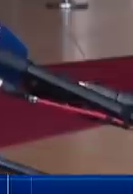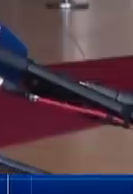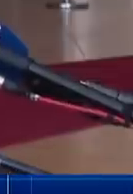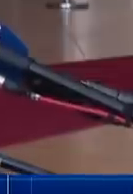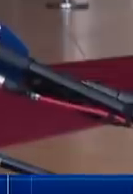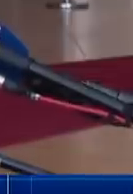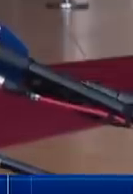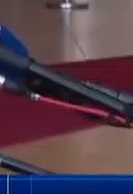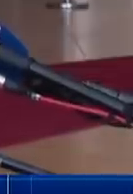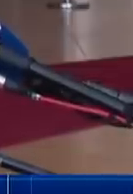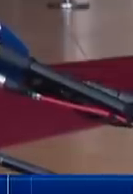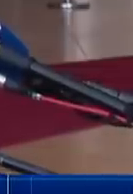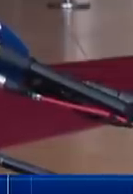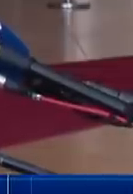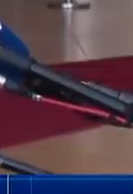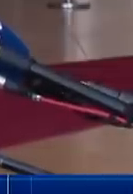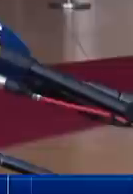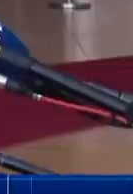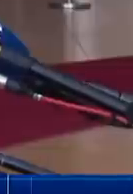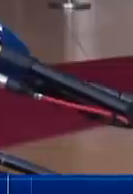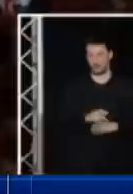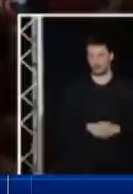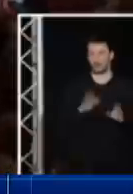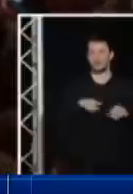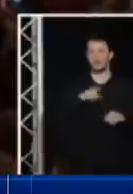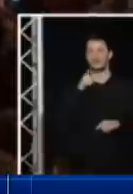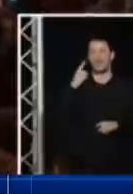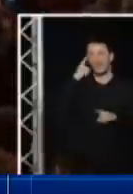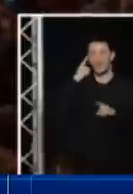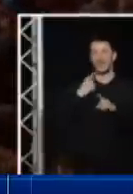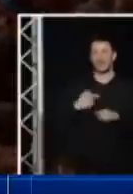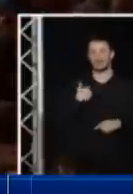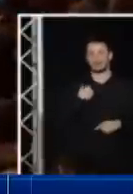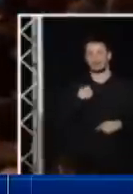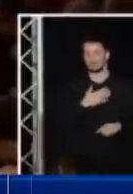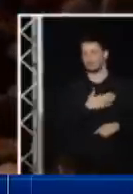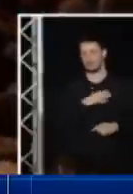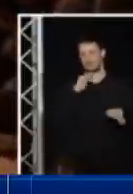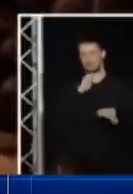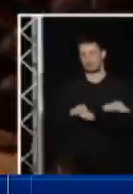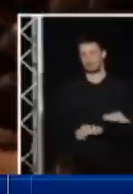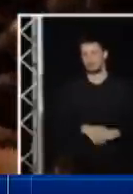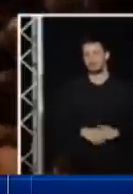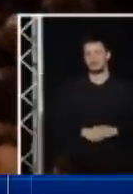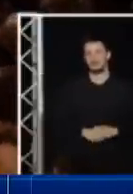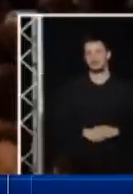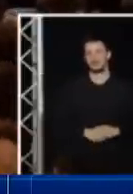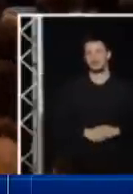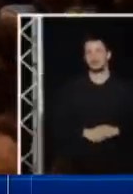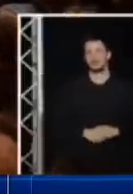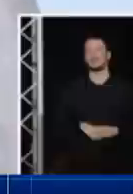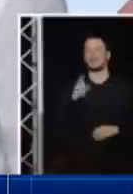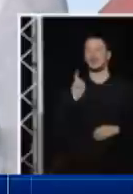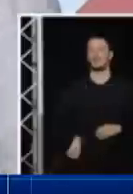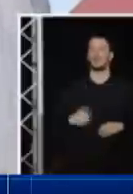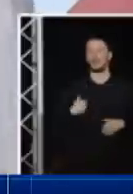como mínimo, si suponemos que llegamos a tener la inflación media que da Bruselas para la Unión Europea, vais a perder